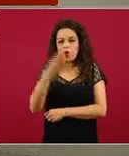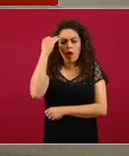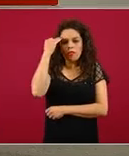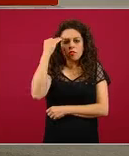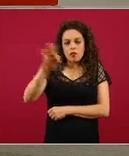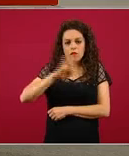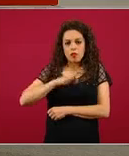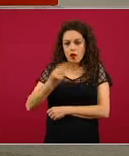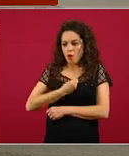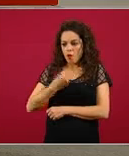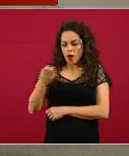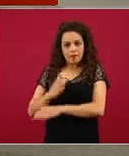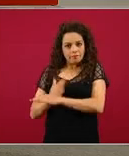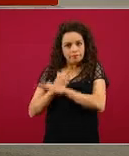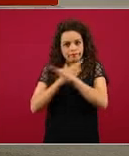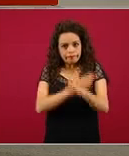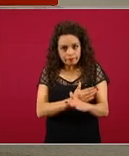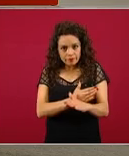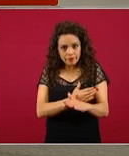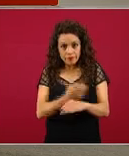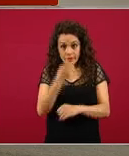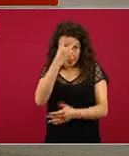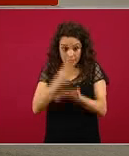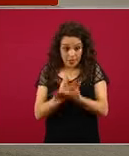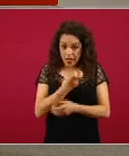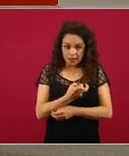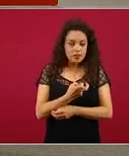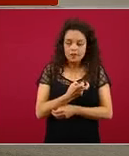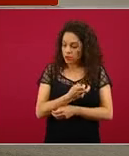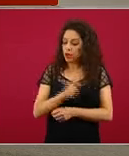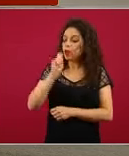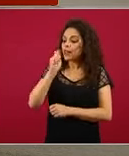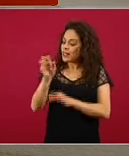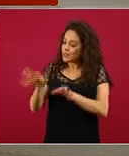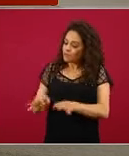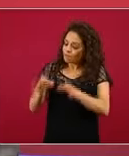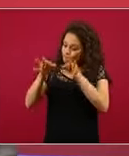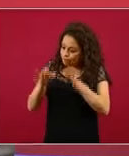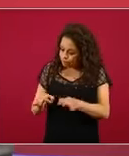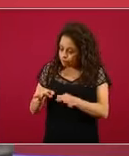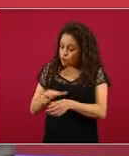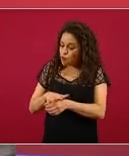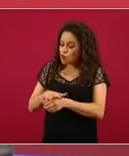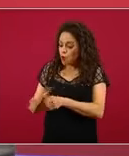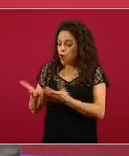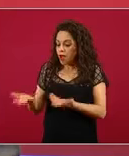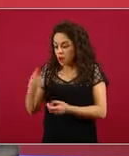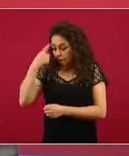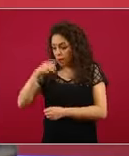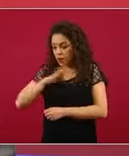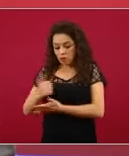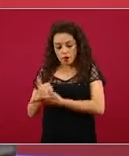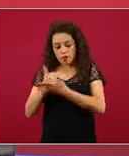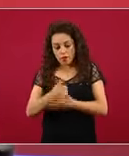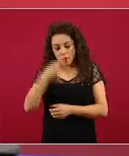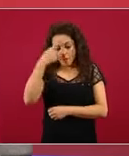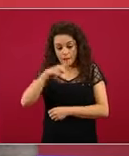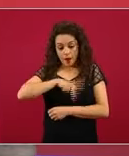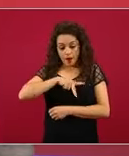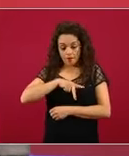solo eso, sino qué tan efectiva es, qué tan competente es para neutralizar el virus